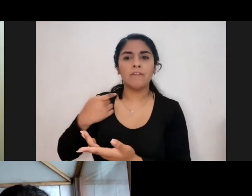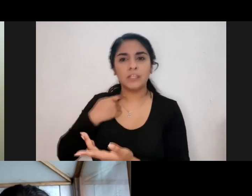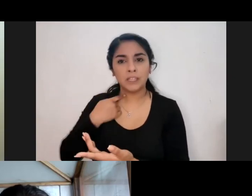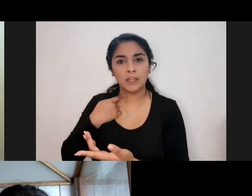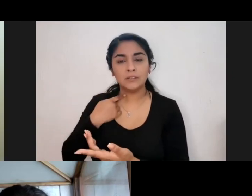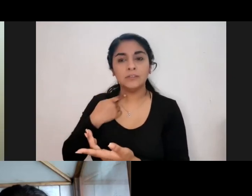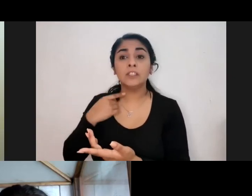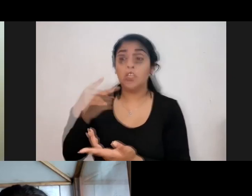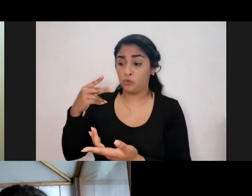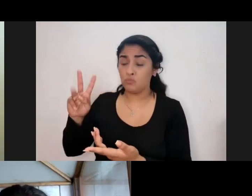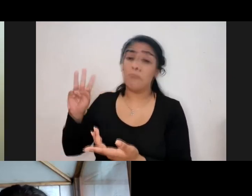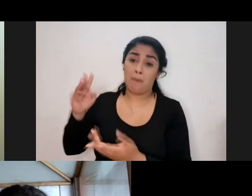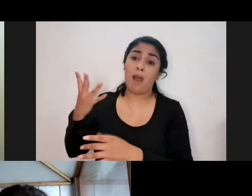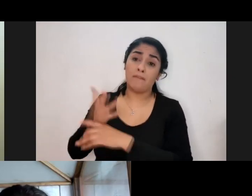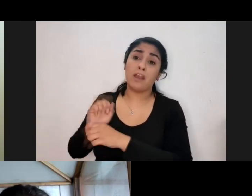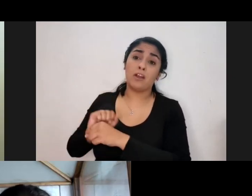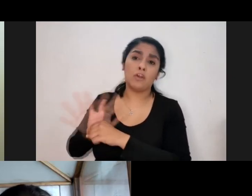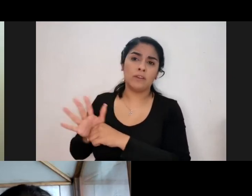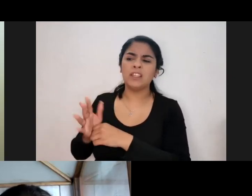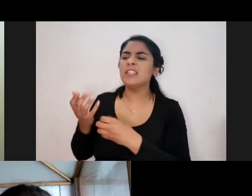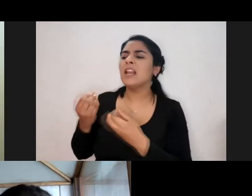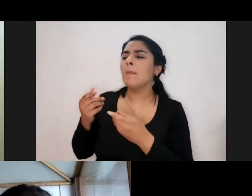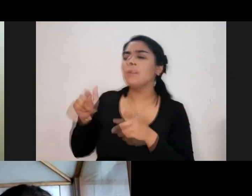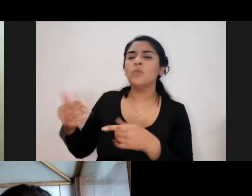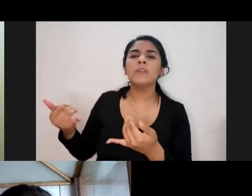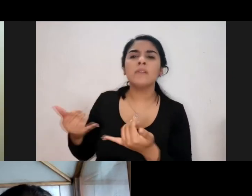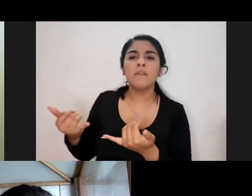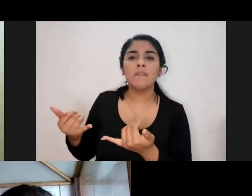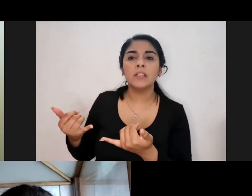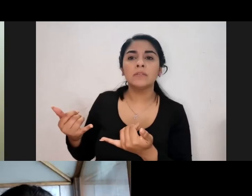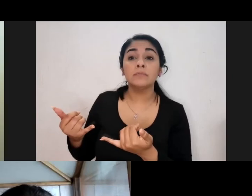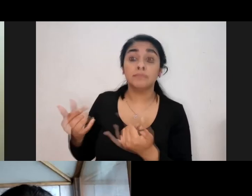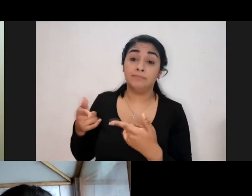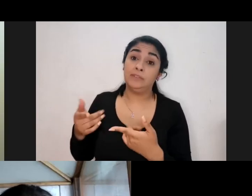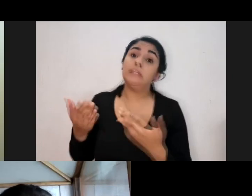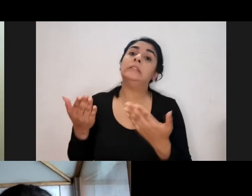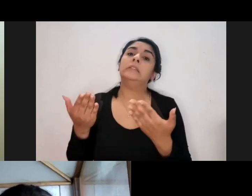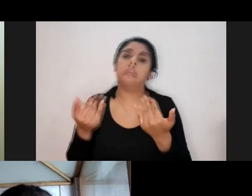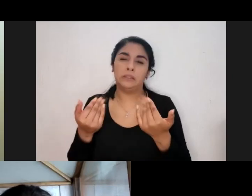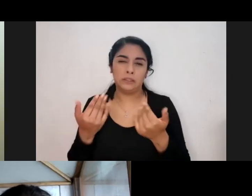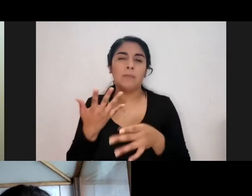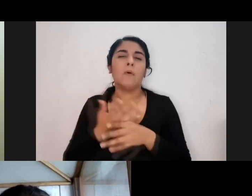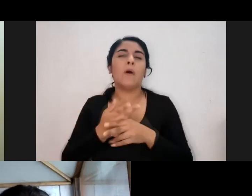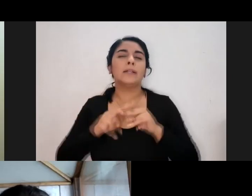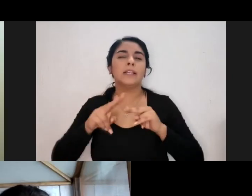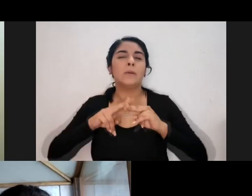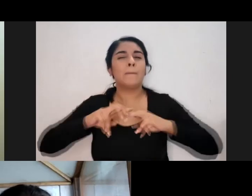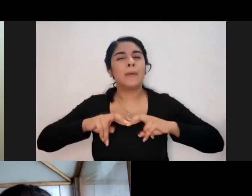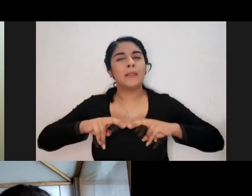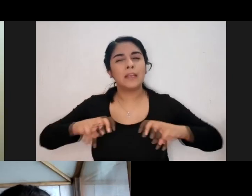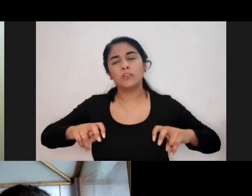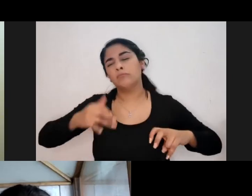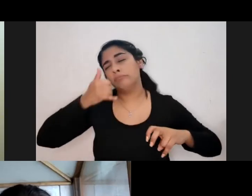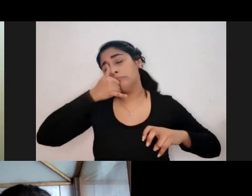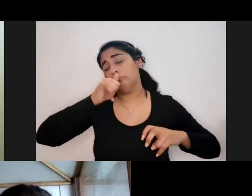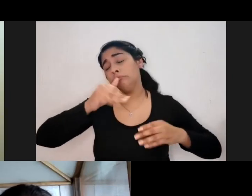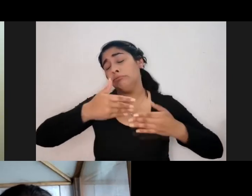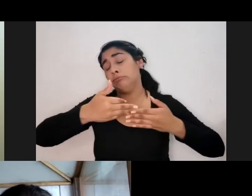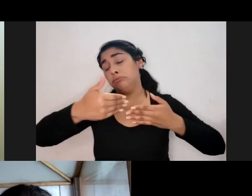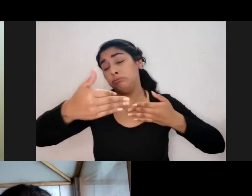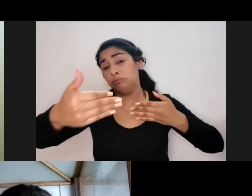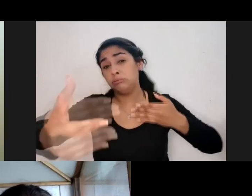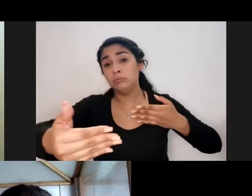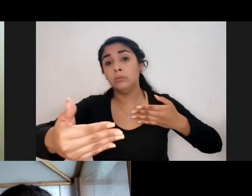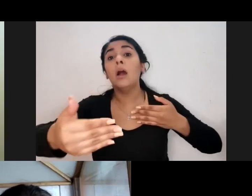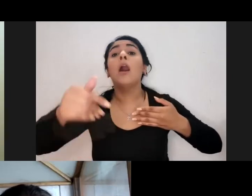con COVID? ¿Qué es lo que le pasó? ¿Cierto? Y para eso necesitamos tener un estudio a muy largo plazo. ¿Ya? Hoy